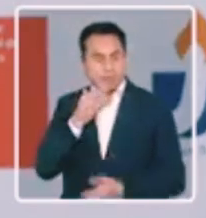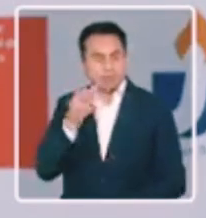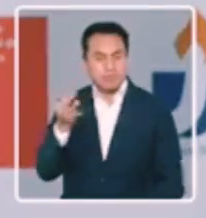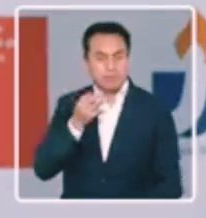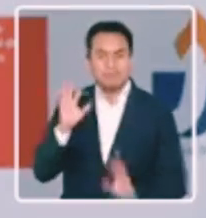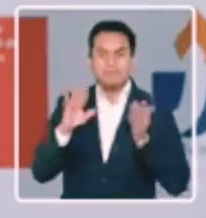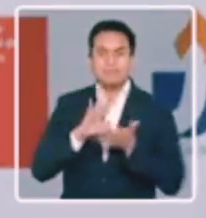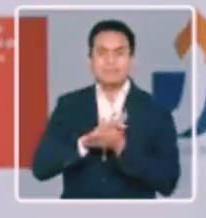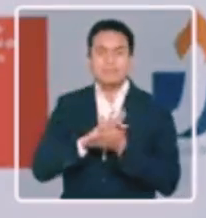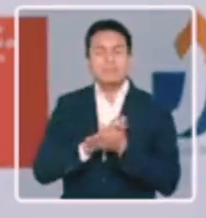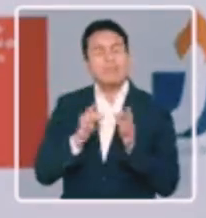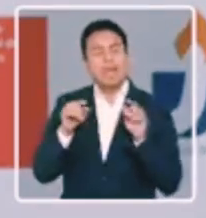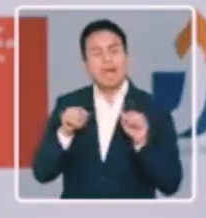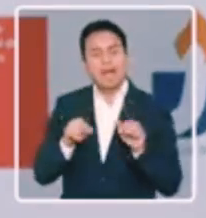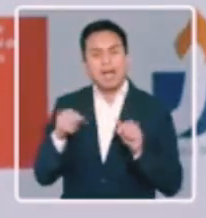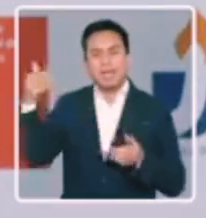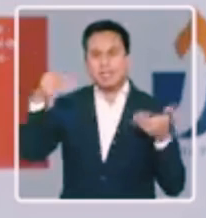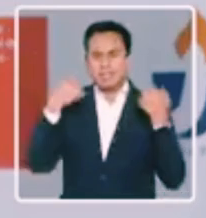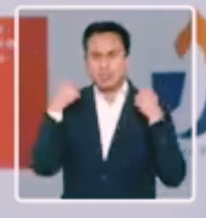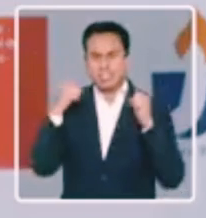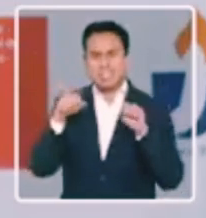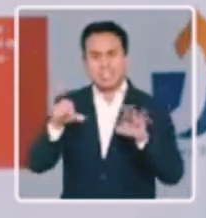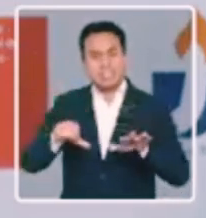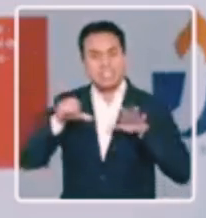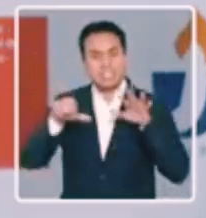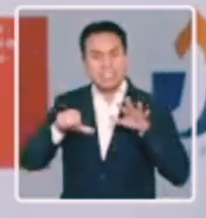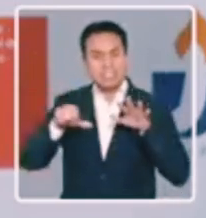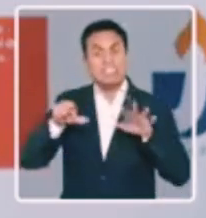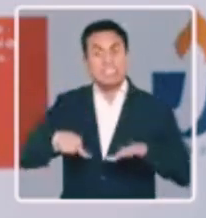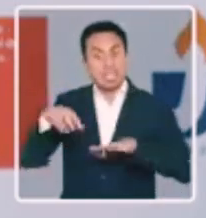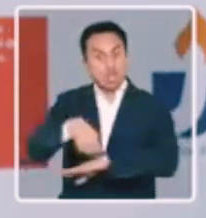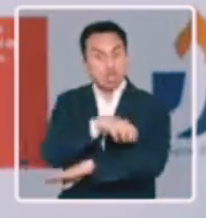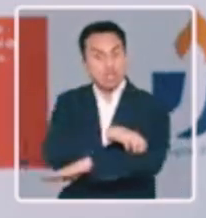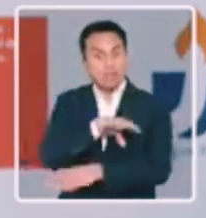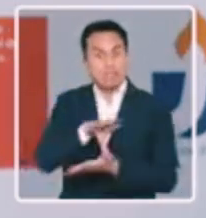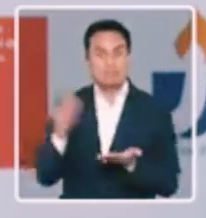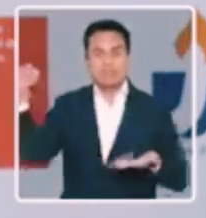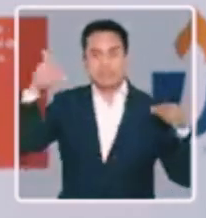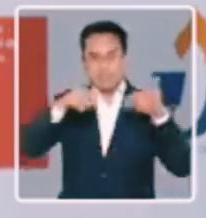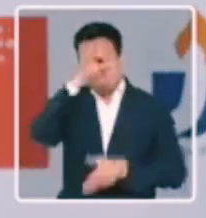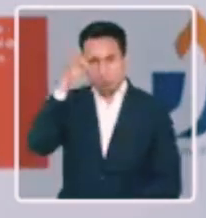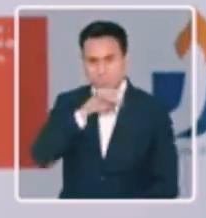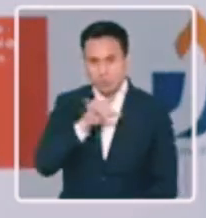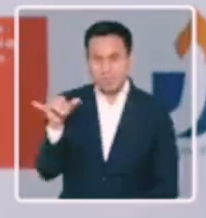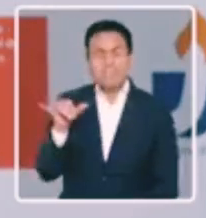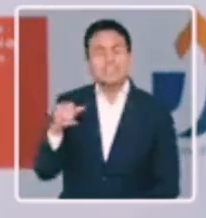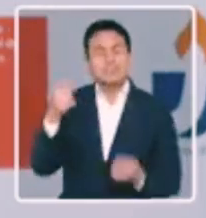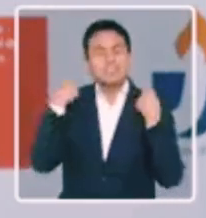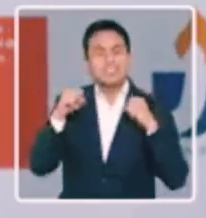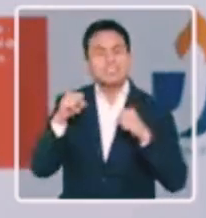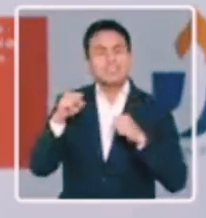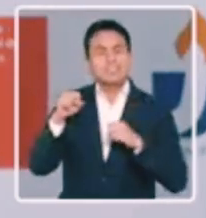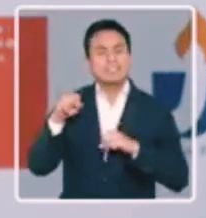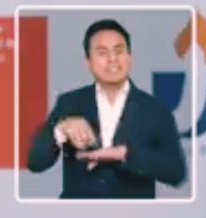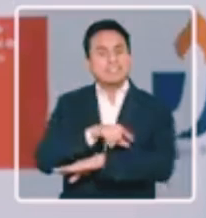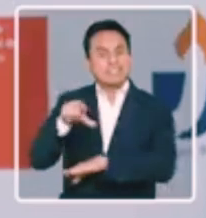además y acá van a venir deportistas de las 16 de las 17 regiones del país van a venir deportistas de las 17